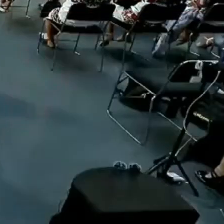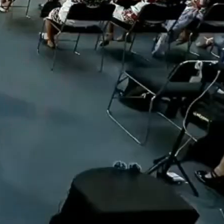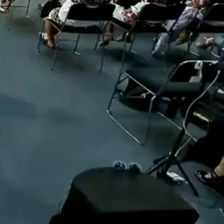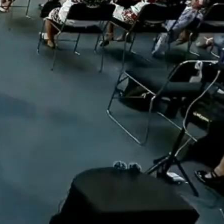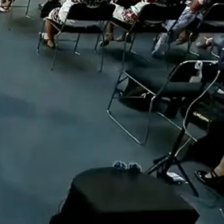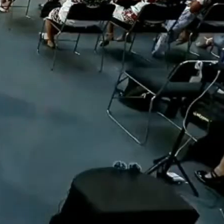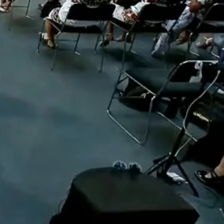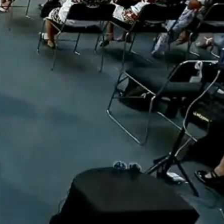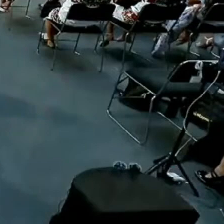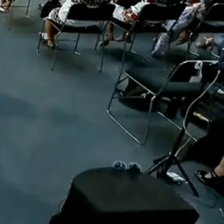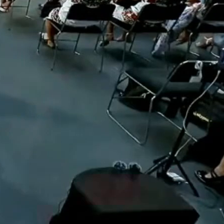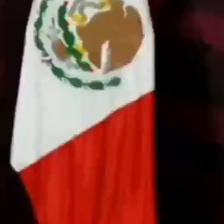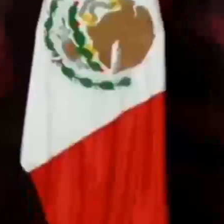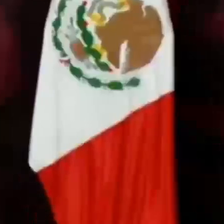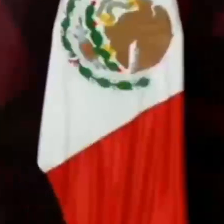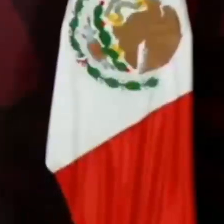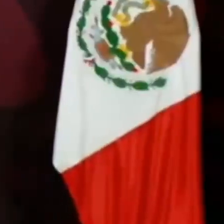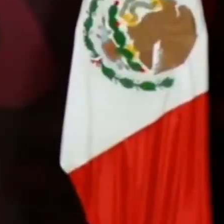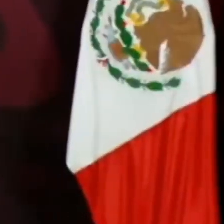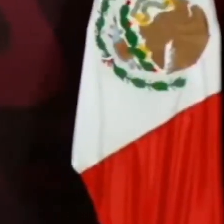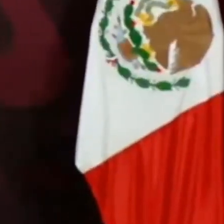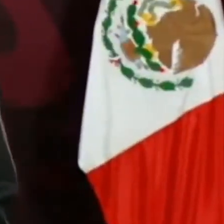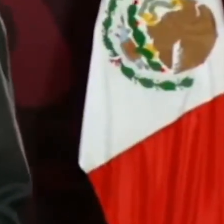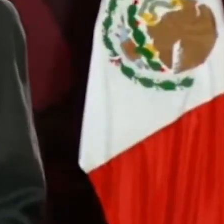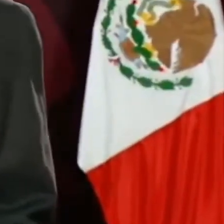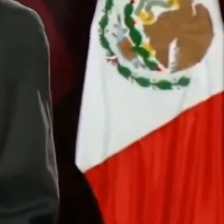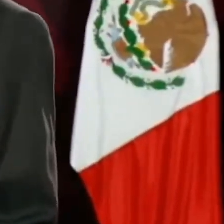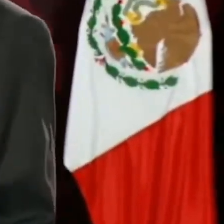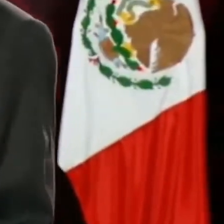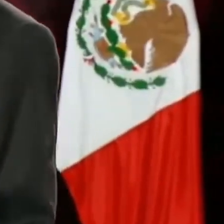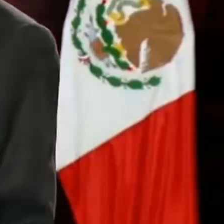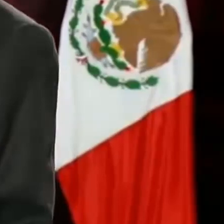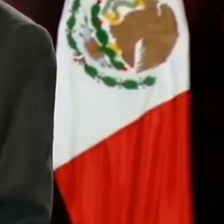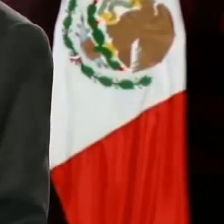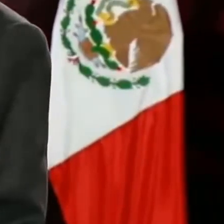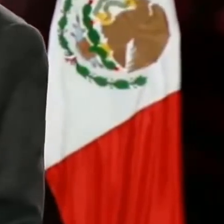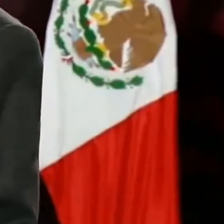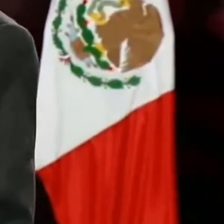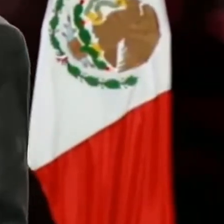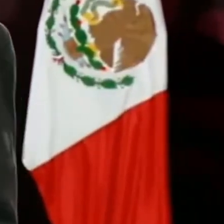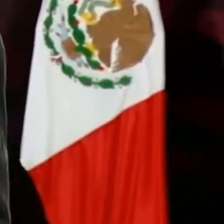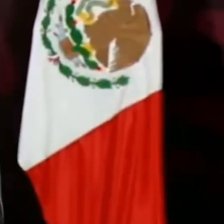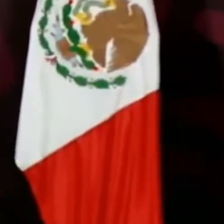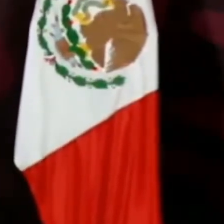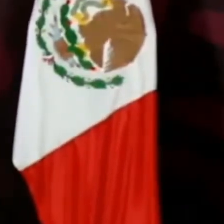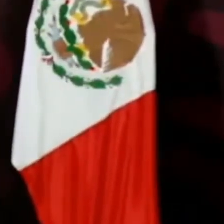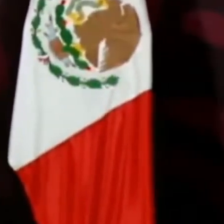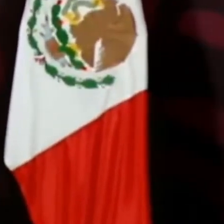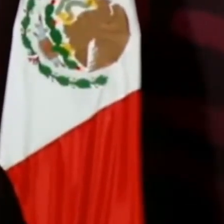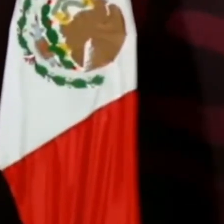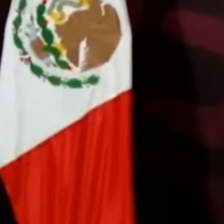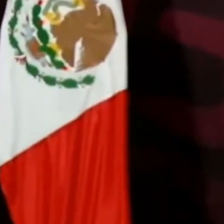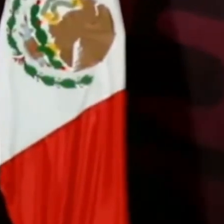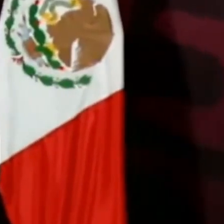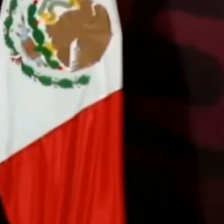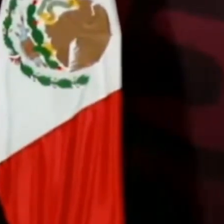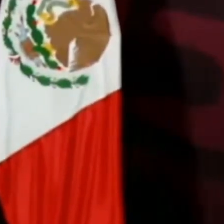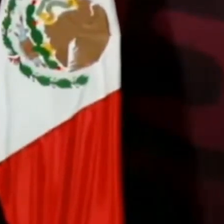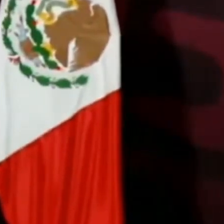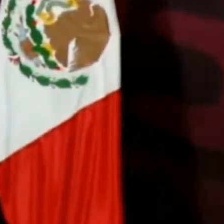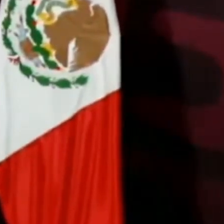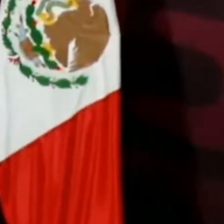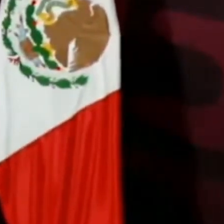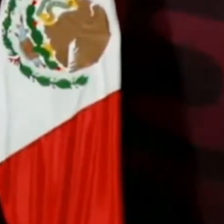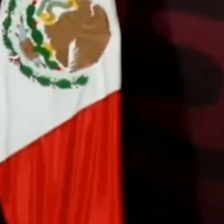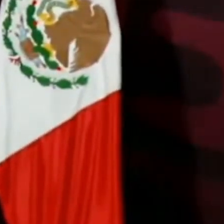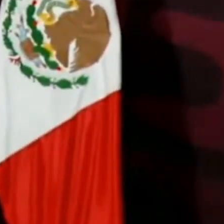la Comisión Federal de Electricidad caería en prácticas monopólicas.